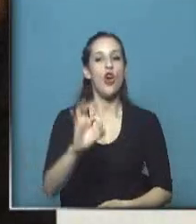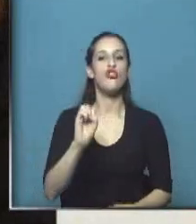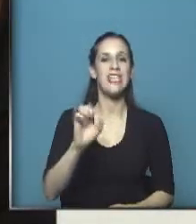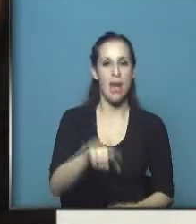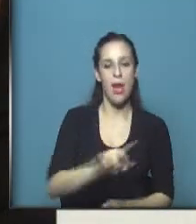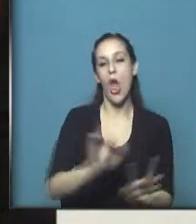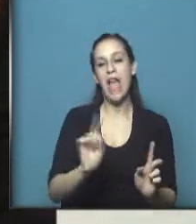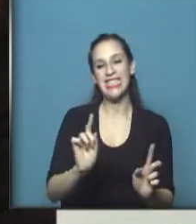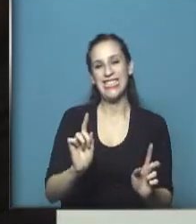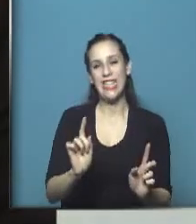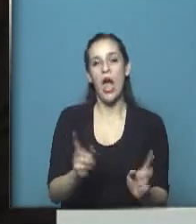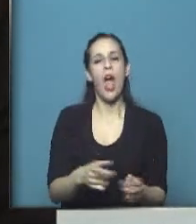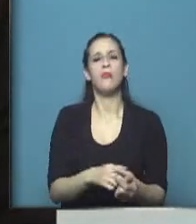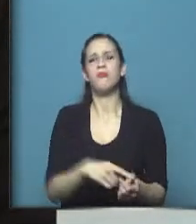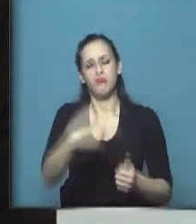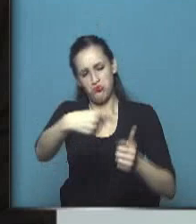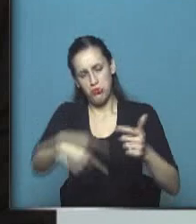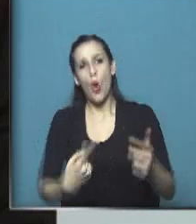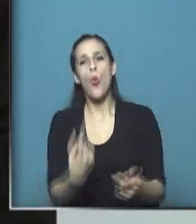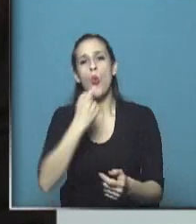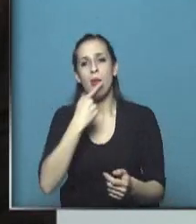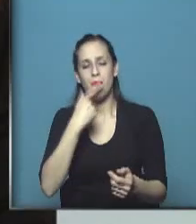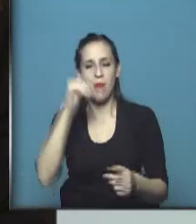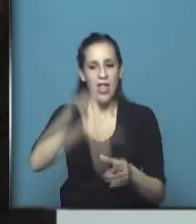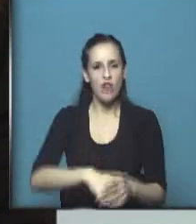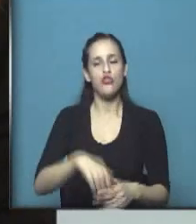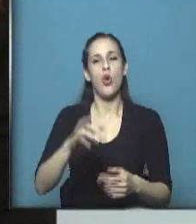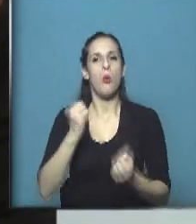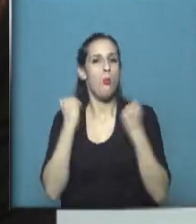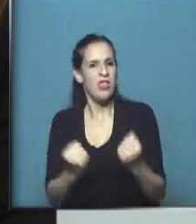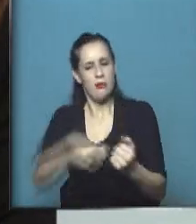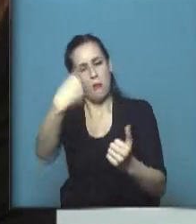tengo 32 minerales, 42.000 vitaminas, y eso,